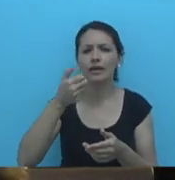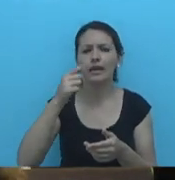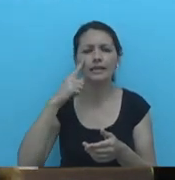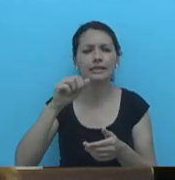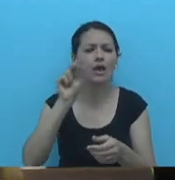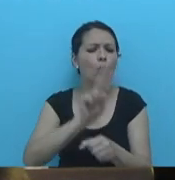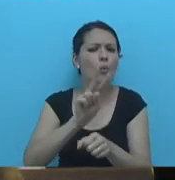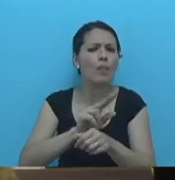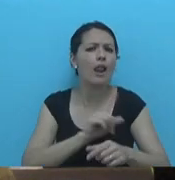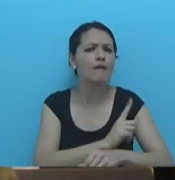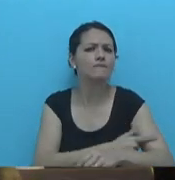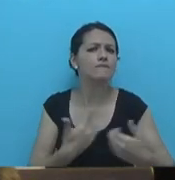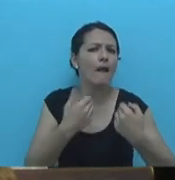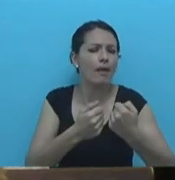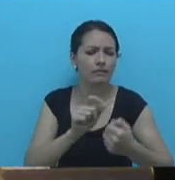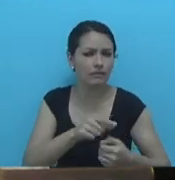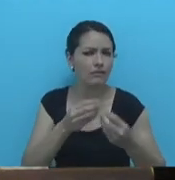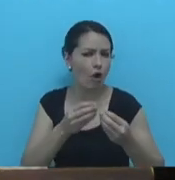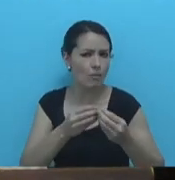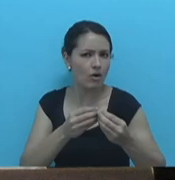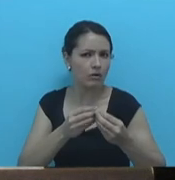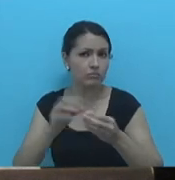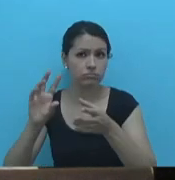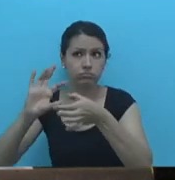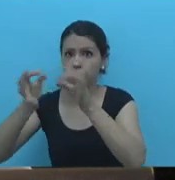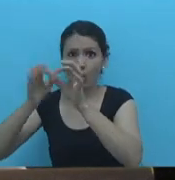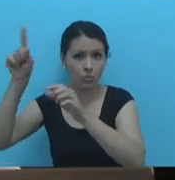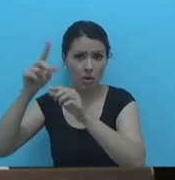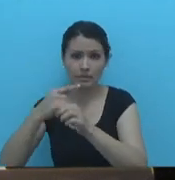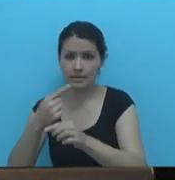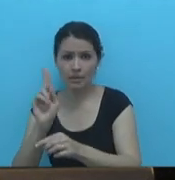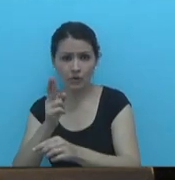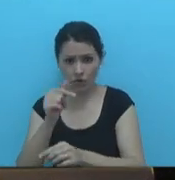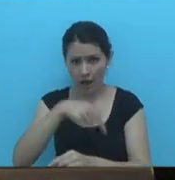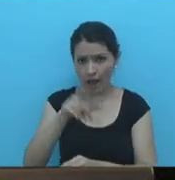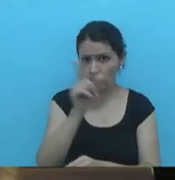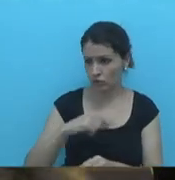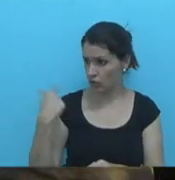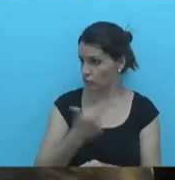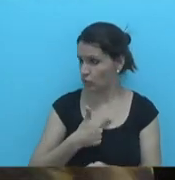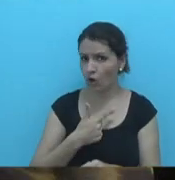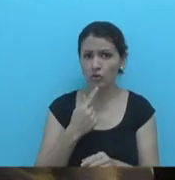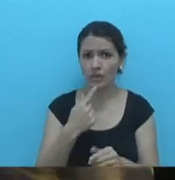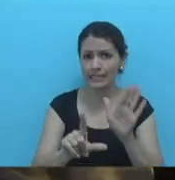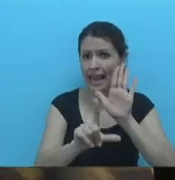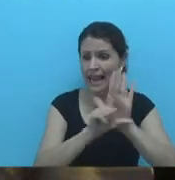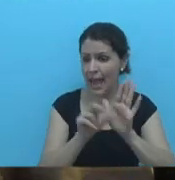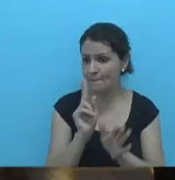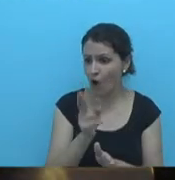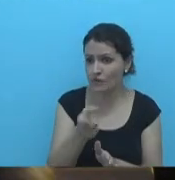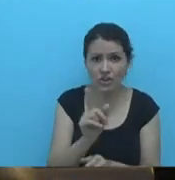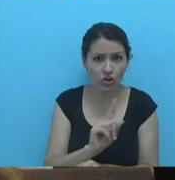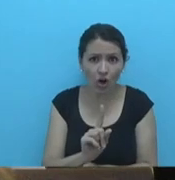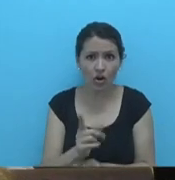La Unión Europea acaba de prohibirlo y nosotros ni siquiera podemos sancionar una ley que diga que a